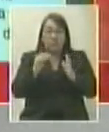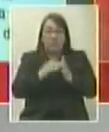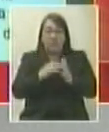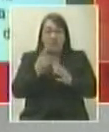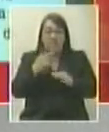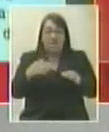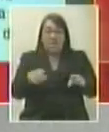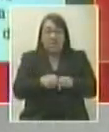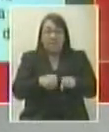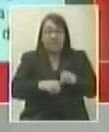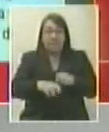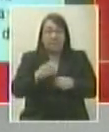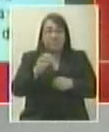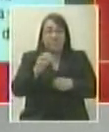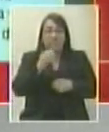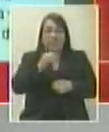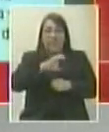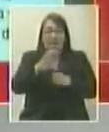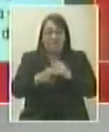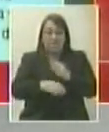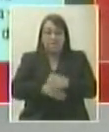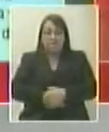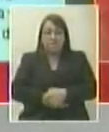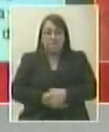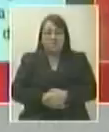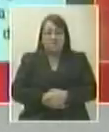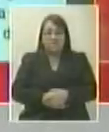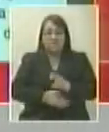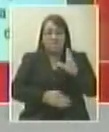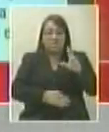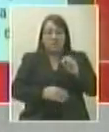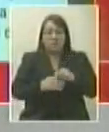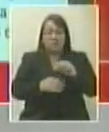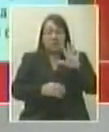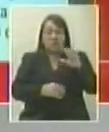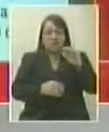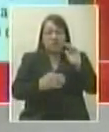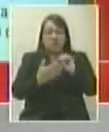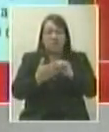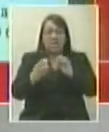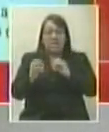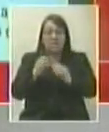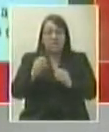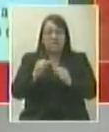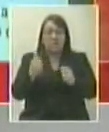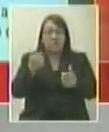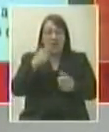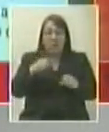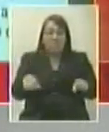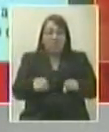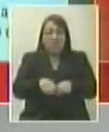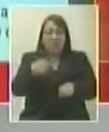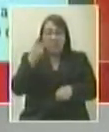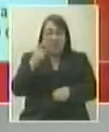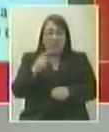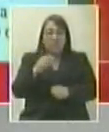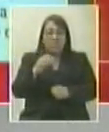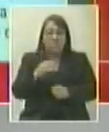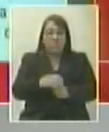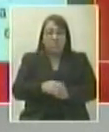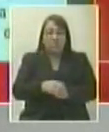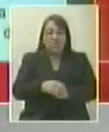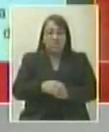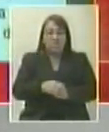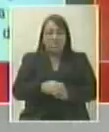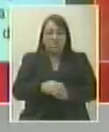alcantarillado en San Felipe, Jaén, Cajamarca, 3.5 millones rehabilitación del sistema de agua potable en la zona